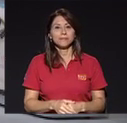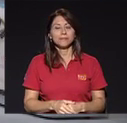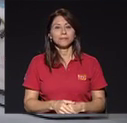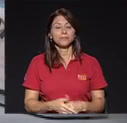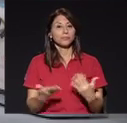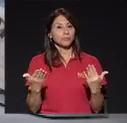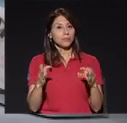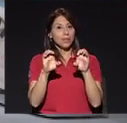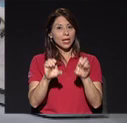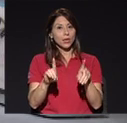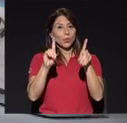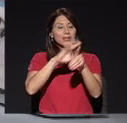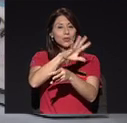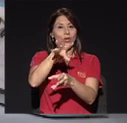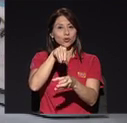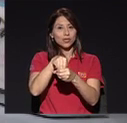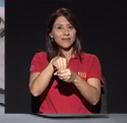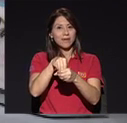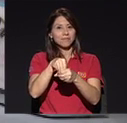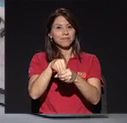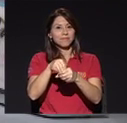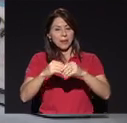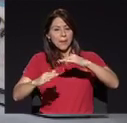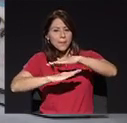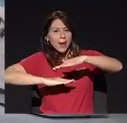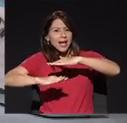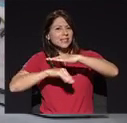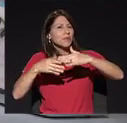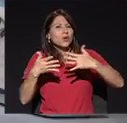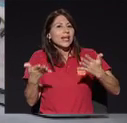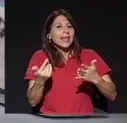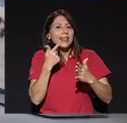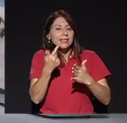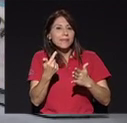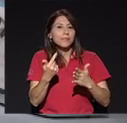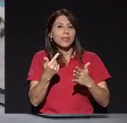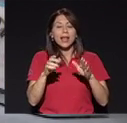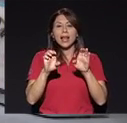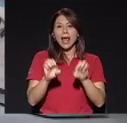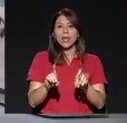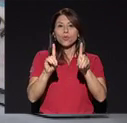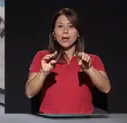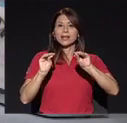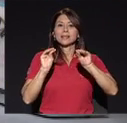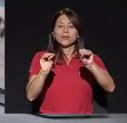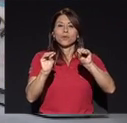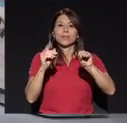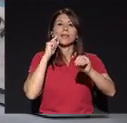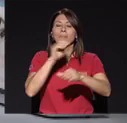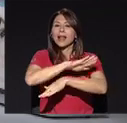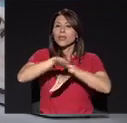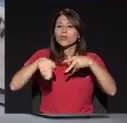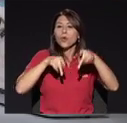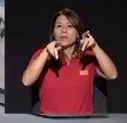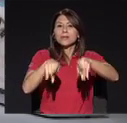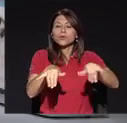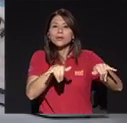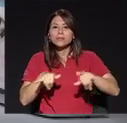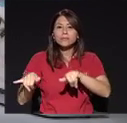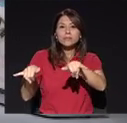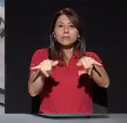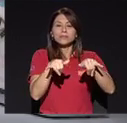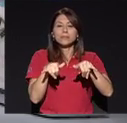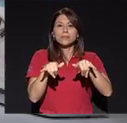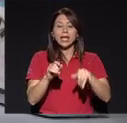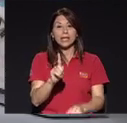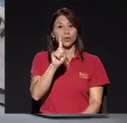la educación inclusiva en su base lo que plantea es que la educación es una educación para todos y se parte del hecho de